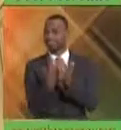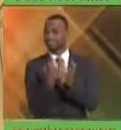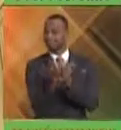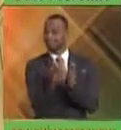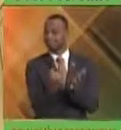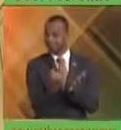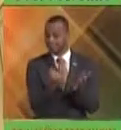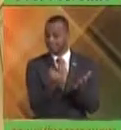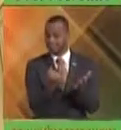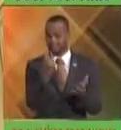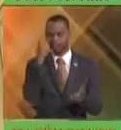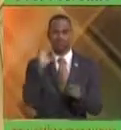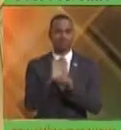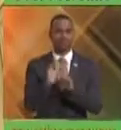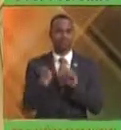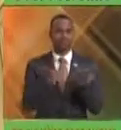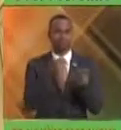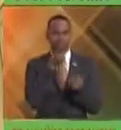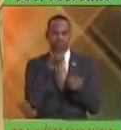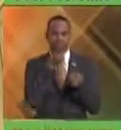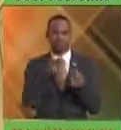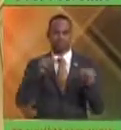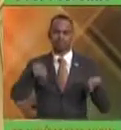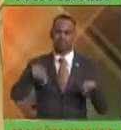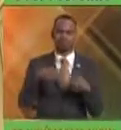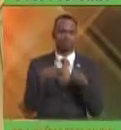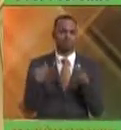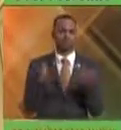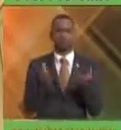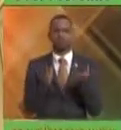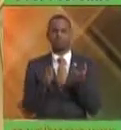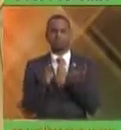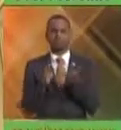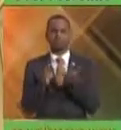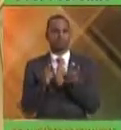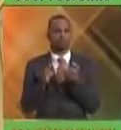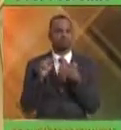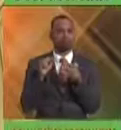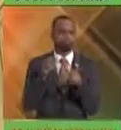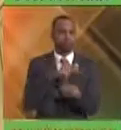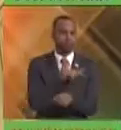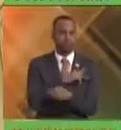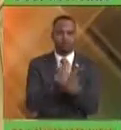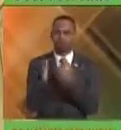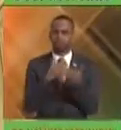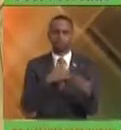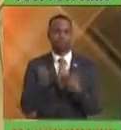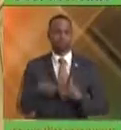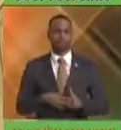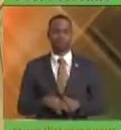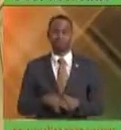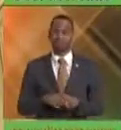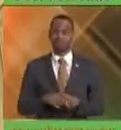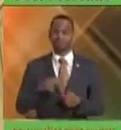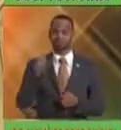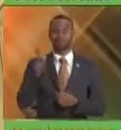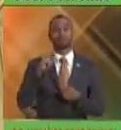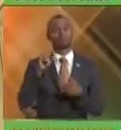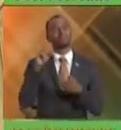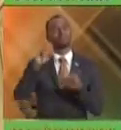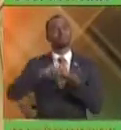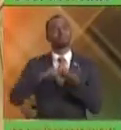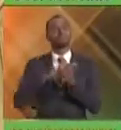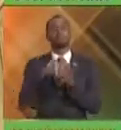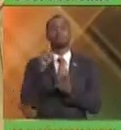para las empresas dominicanas públicas o privadas pero también para la sociedad dominicana común como en todo estamos hablando de incluir